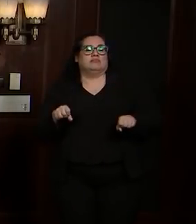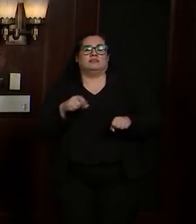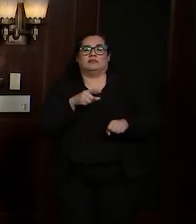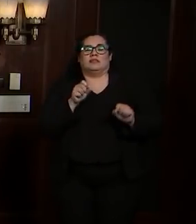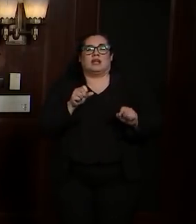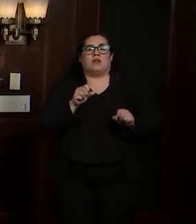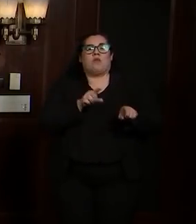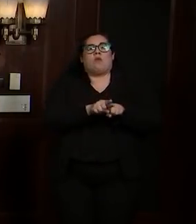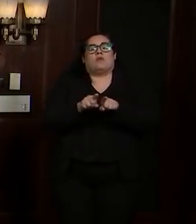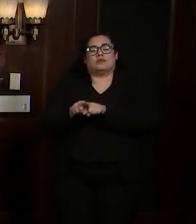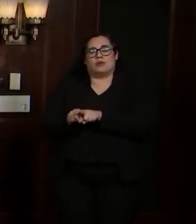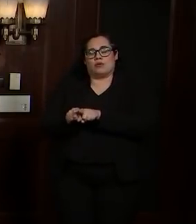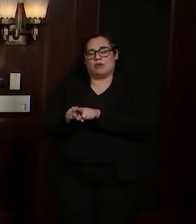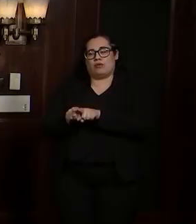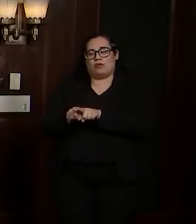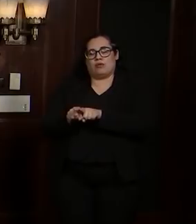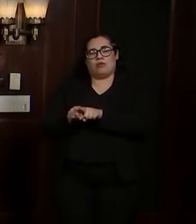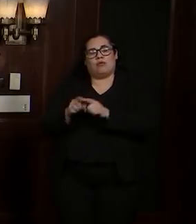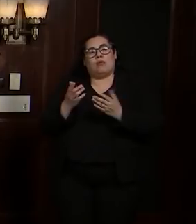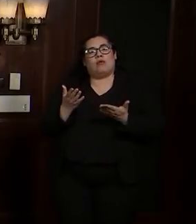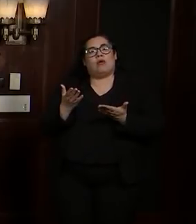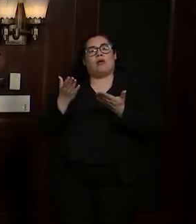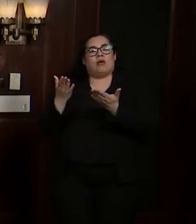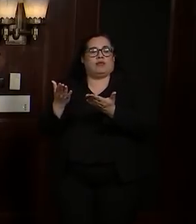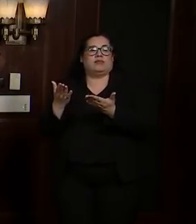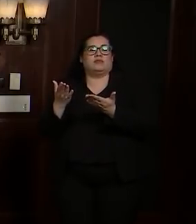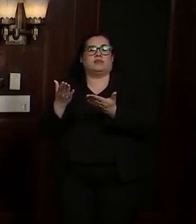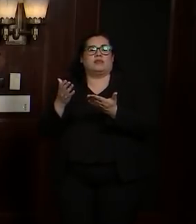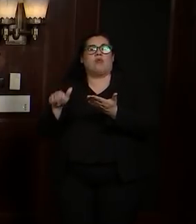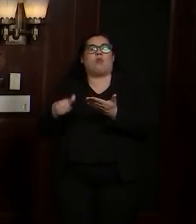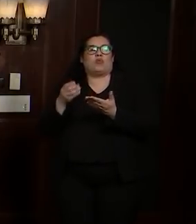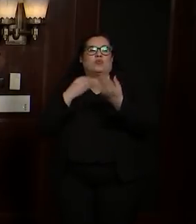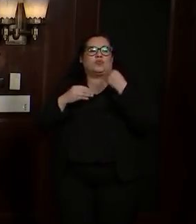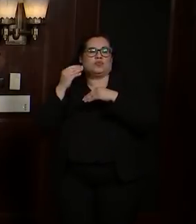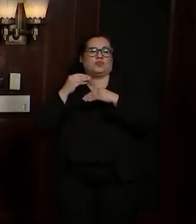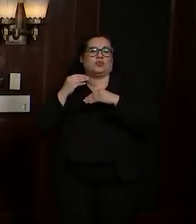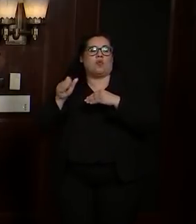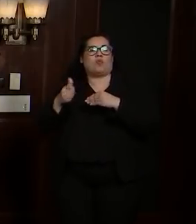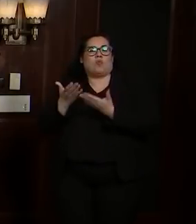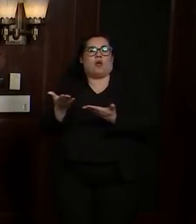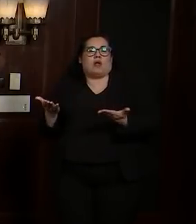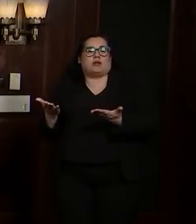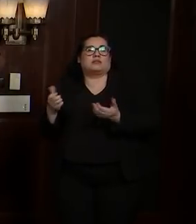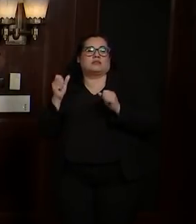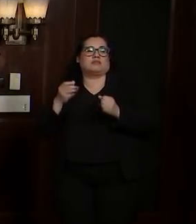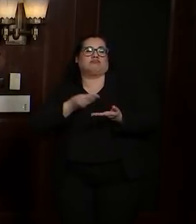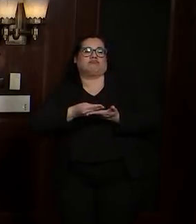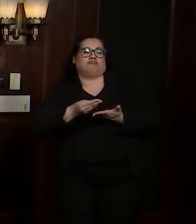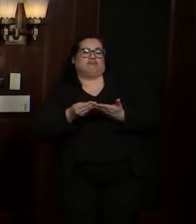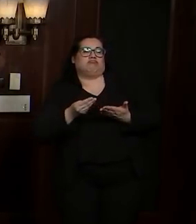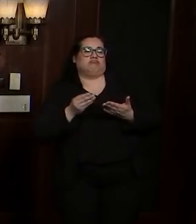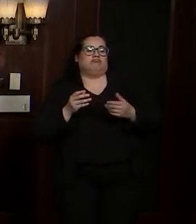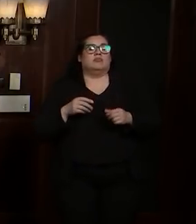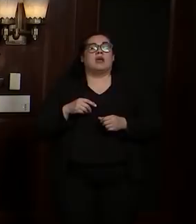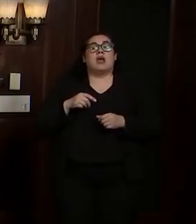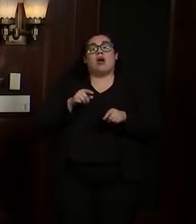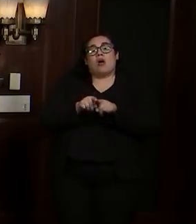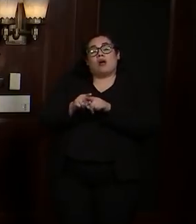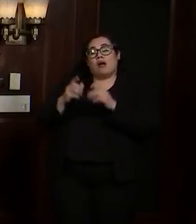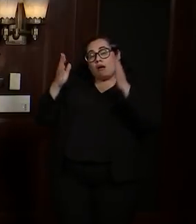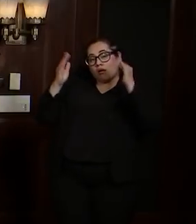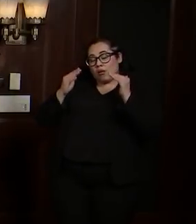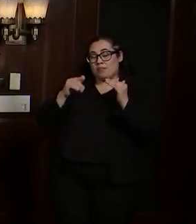para también dar estas comidas o productos comestibles también. Y espero